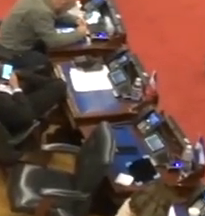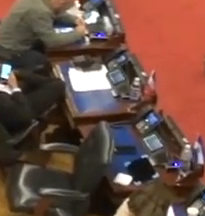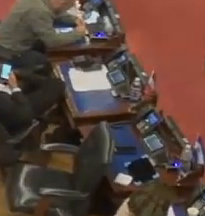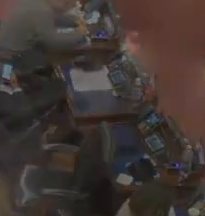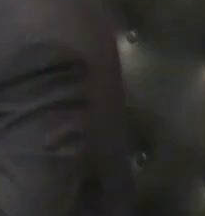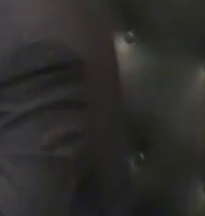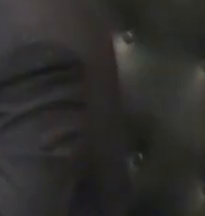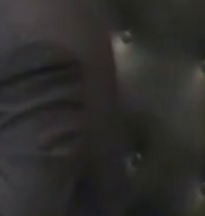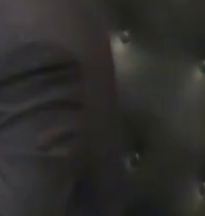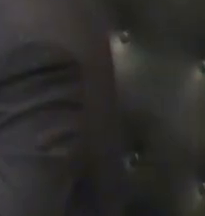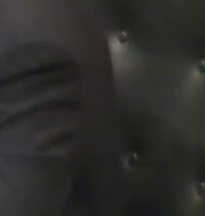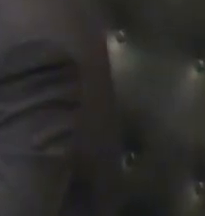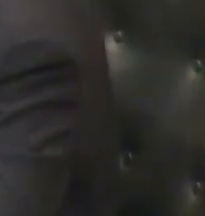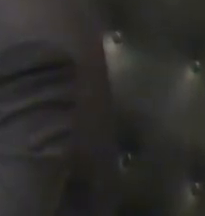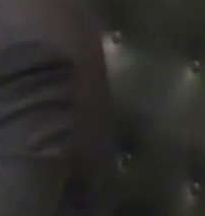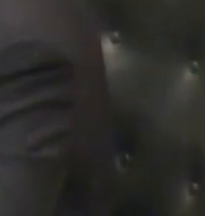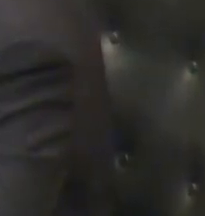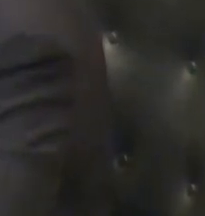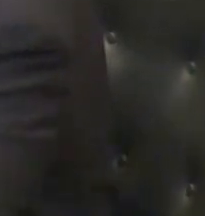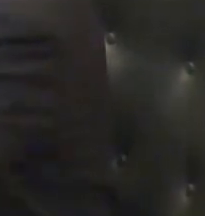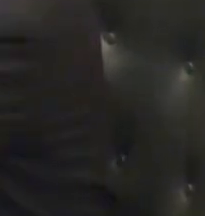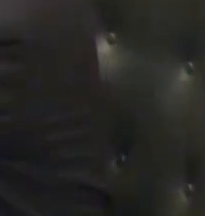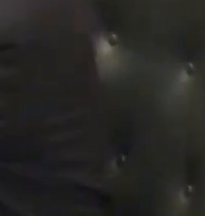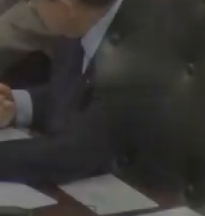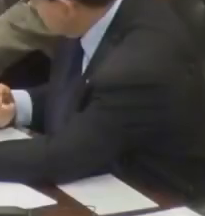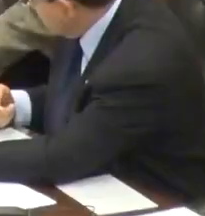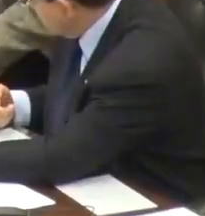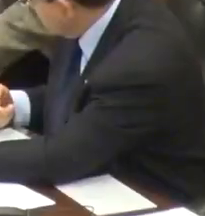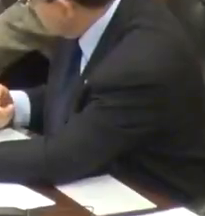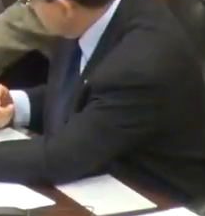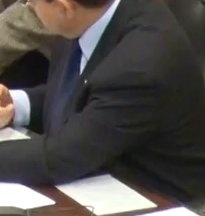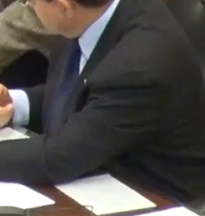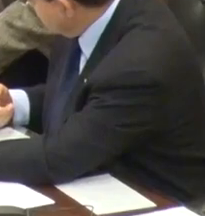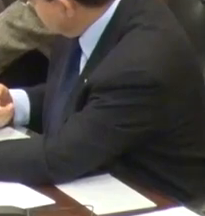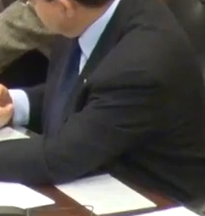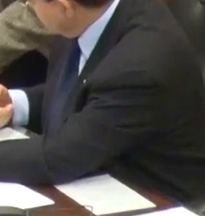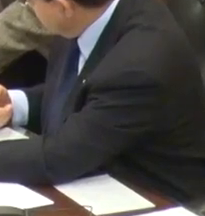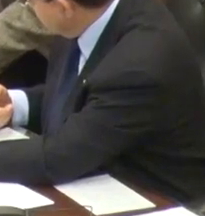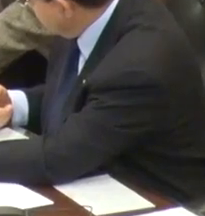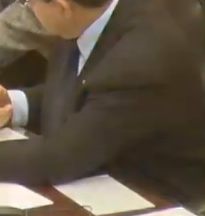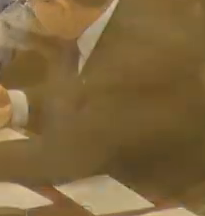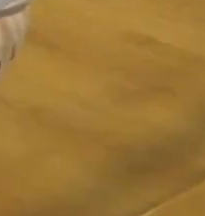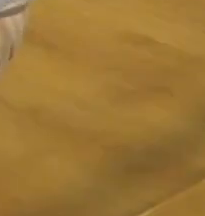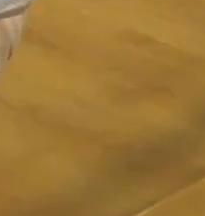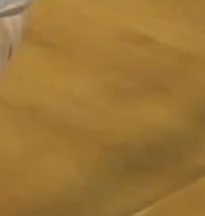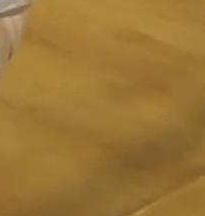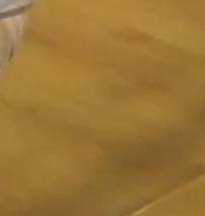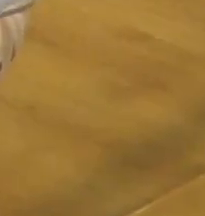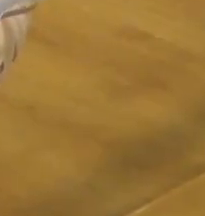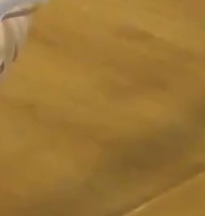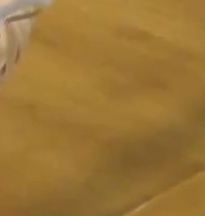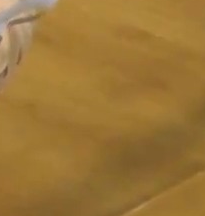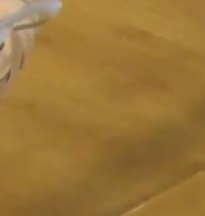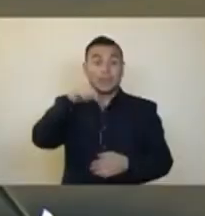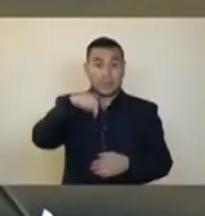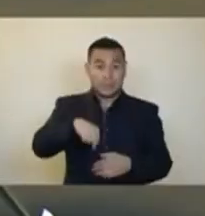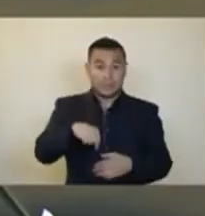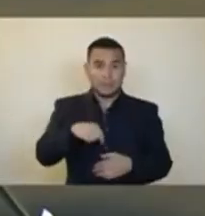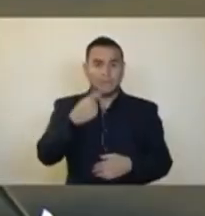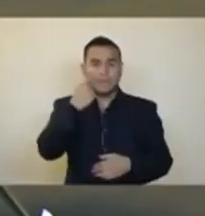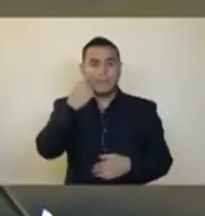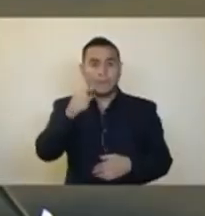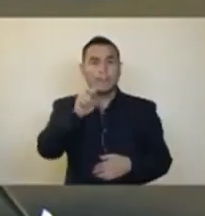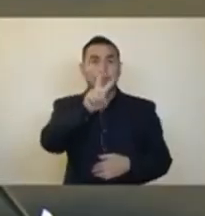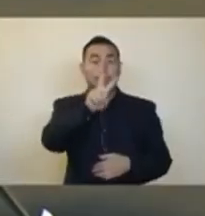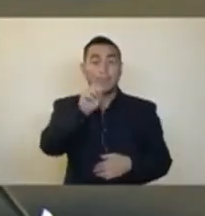se tome más en serio la recomendación de quedarse en casa incluso el día de hoy vi un vídeo de más de una veintena de buses que iban